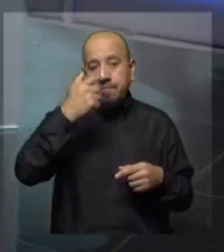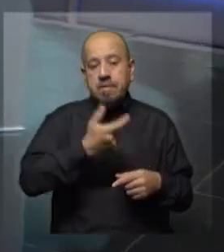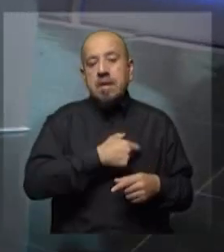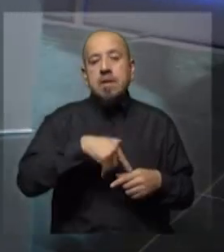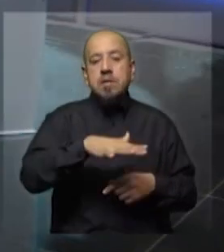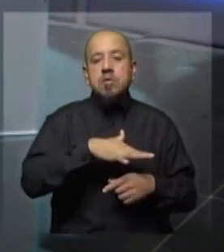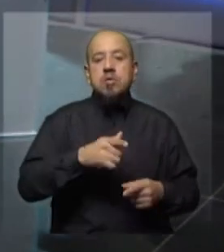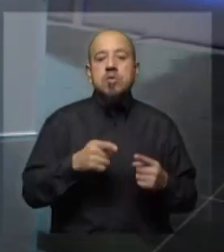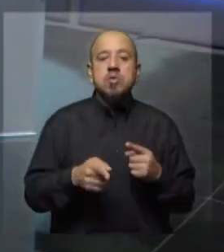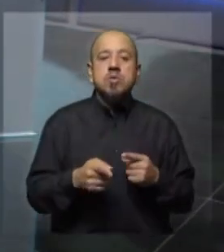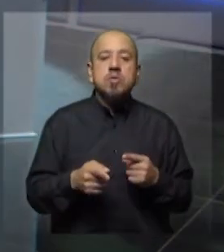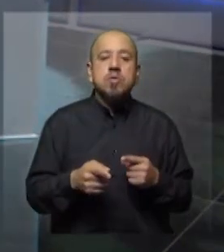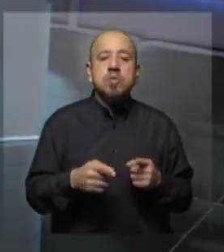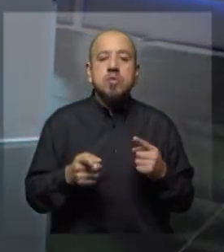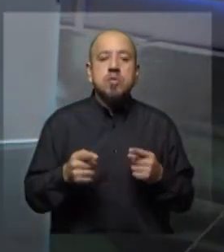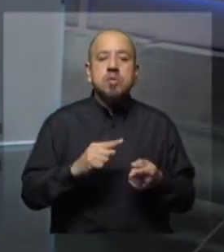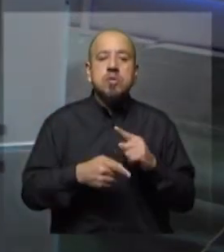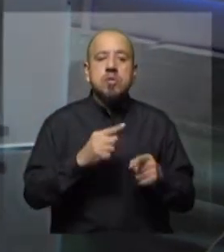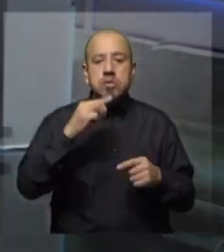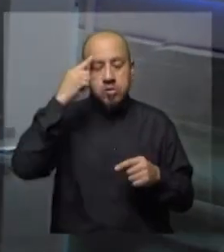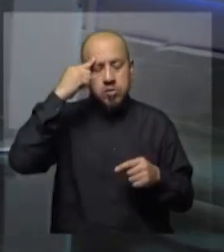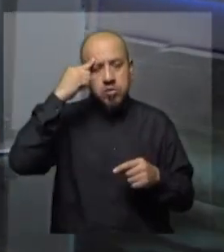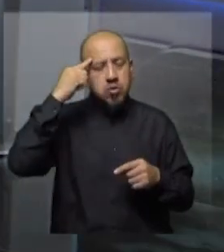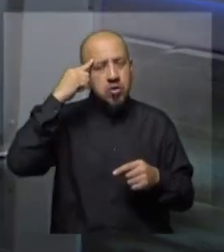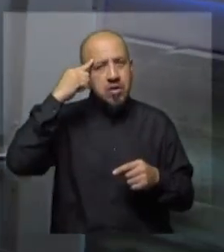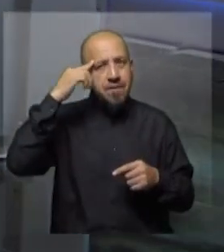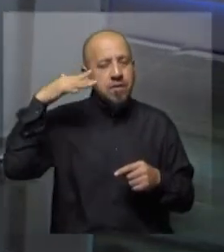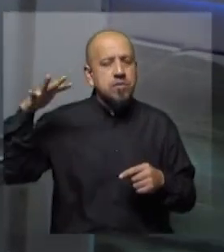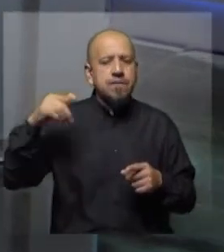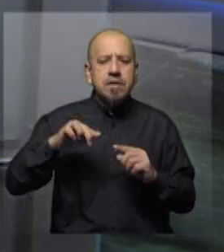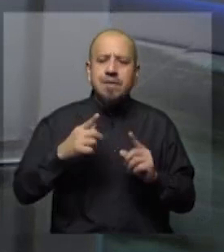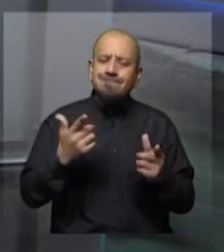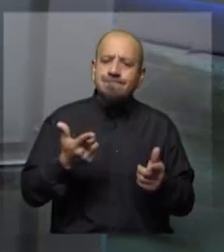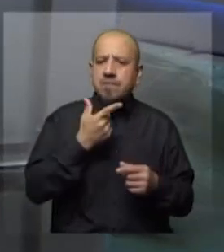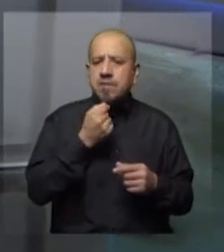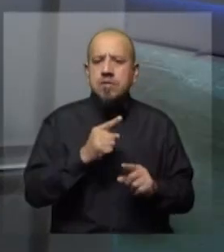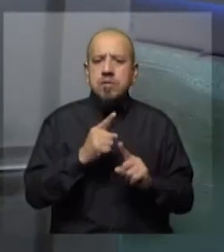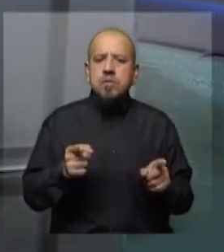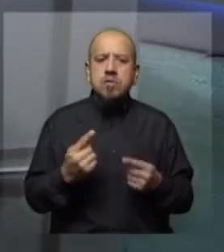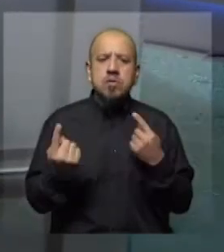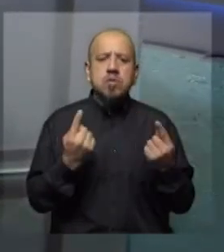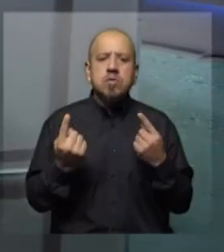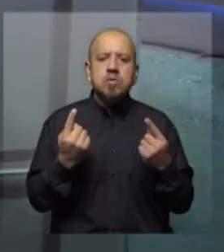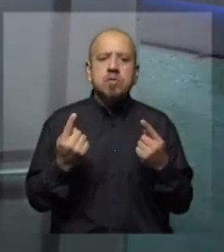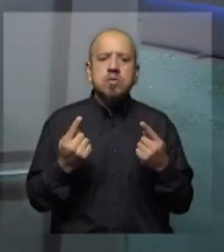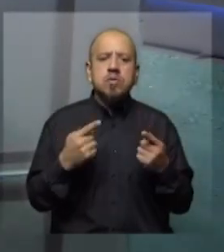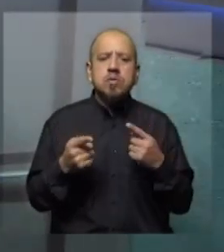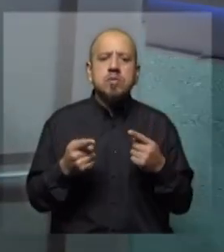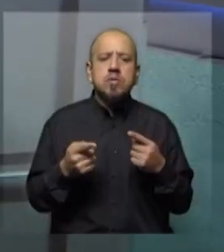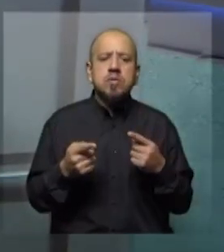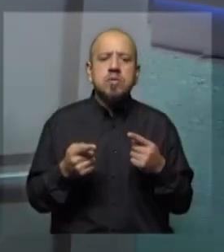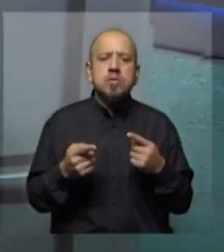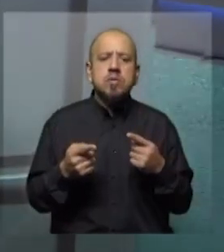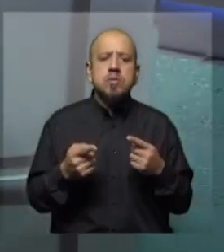sociales la relación con la filosofía no es nada sencilla de los dos lados cierto y y